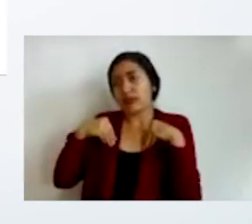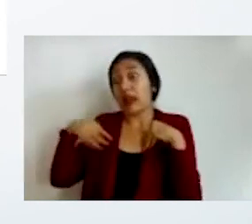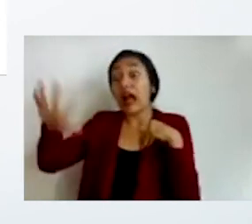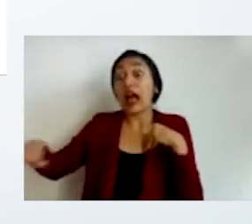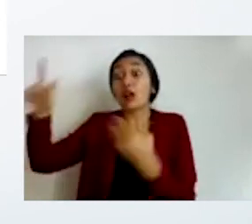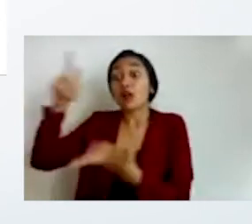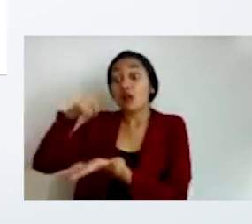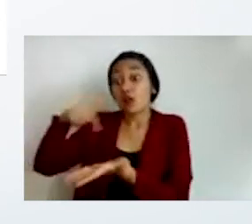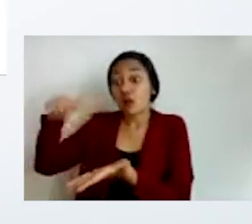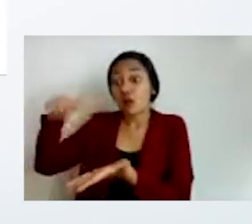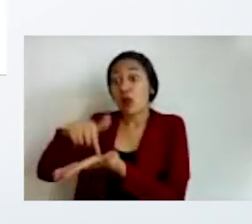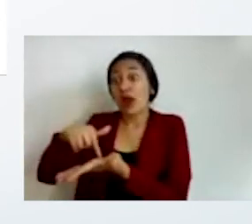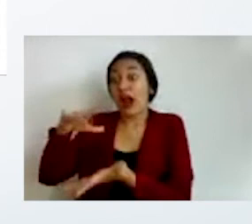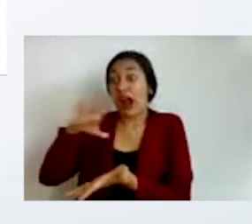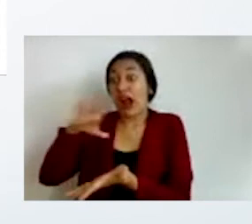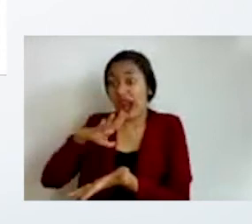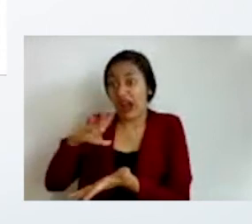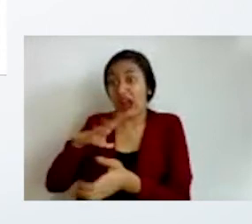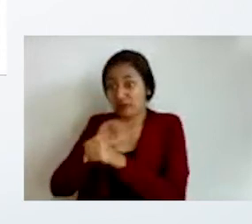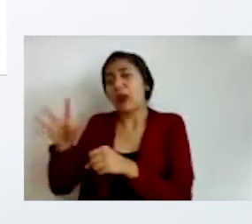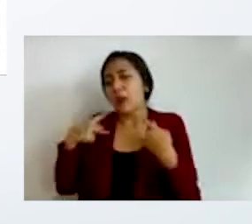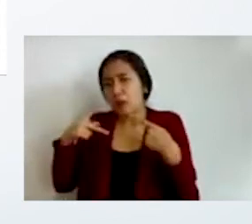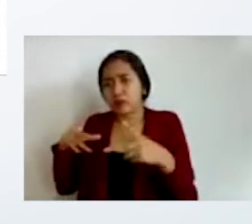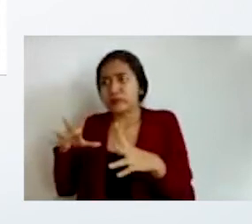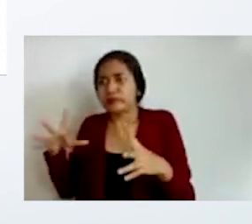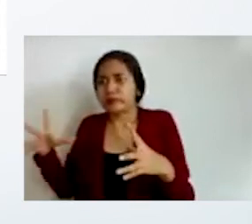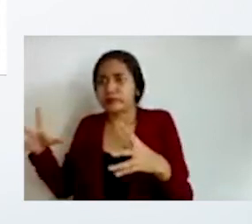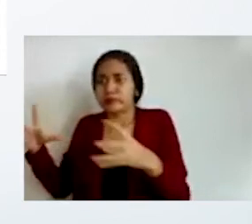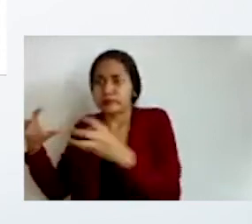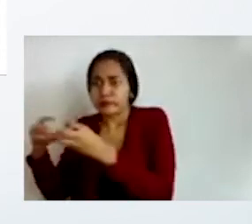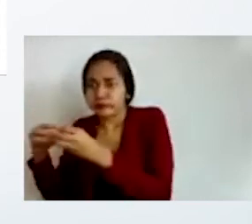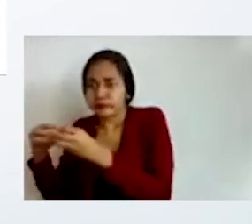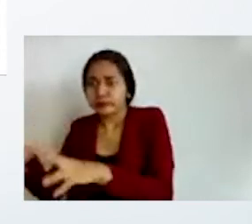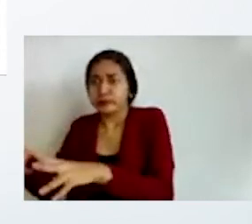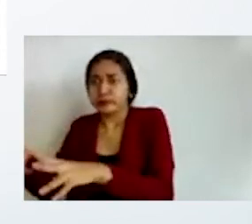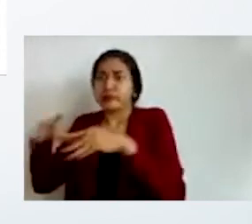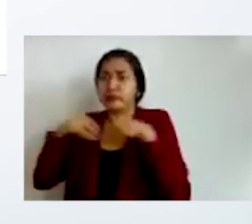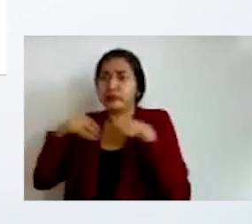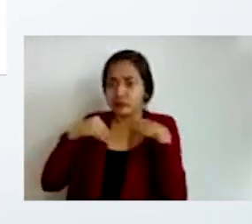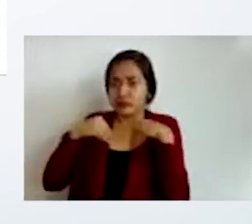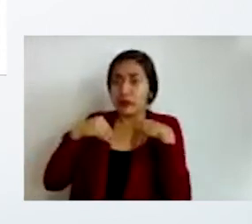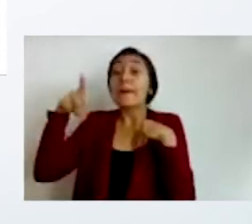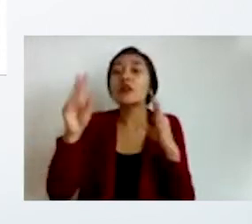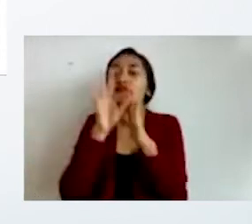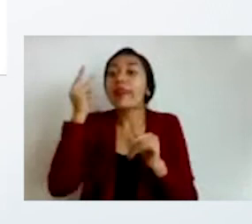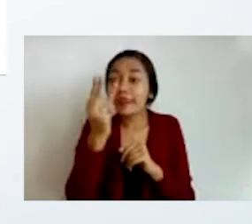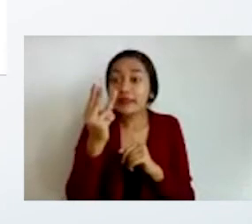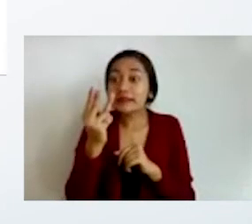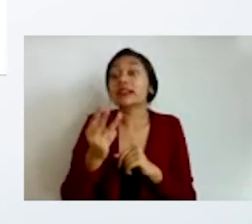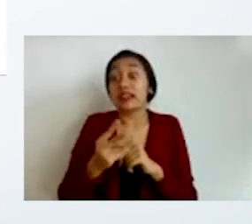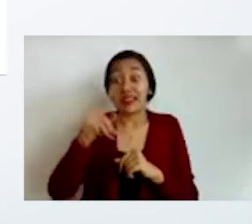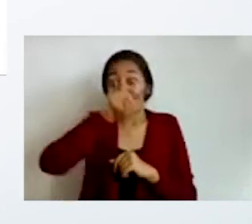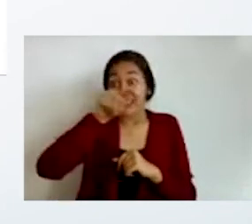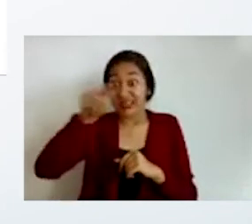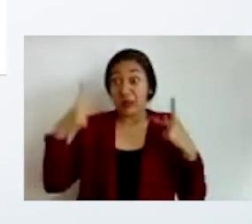presente. Entonces, al entrar en la llamada etapa 3, se dijo, pues ya, ahora sí, cualquier persona que tenga tos,